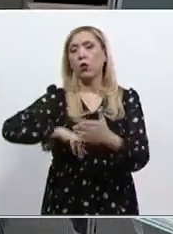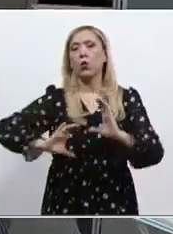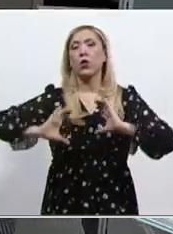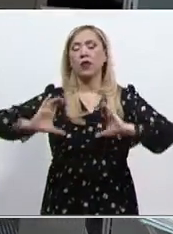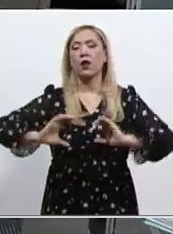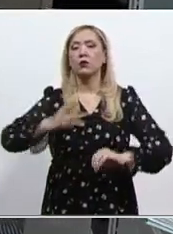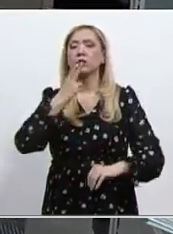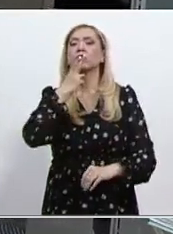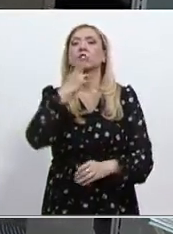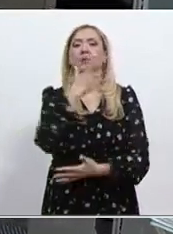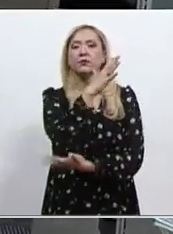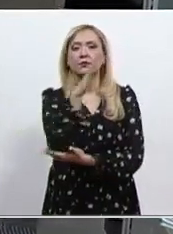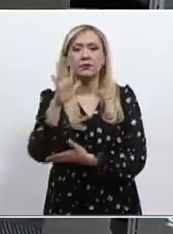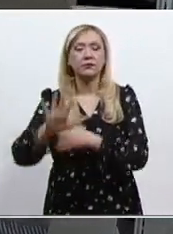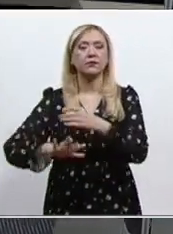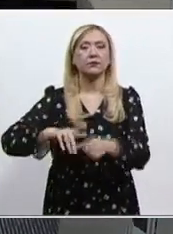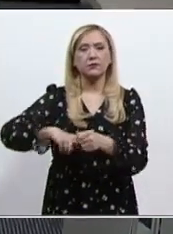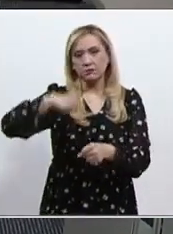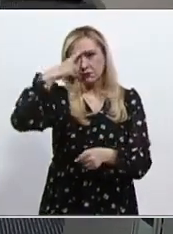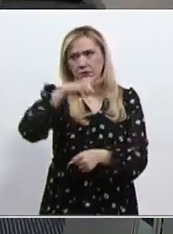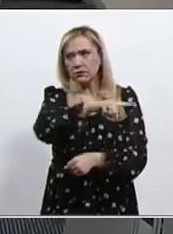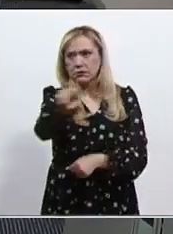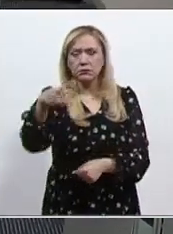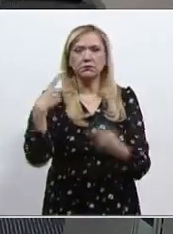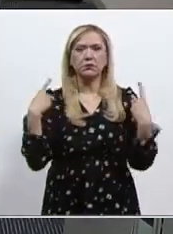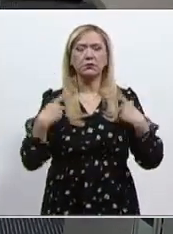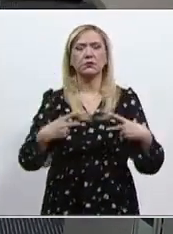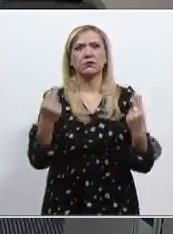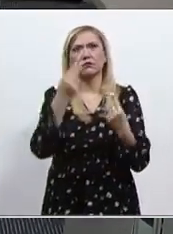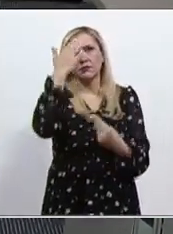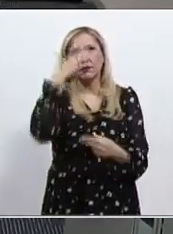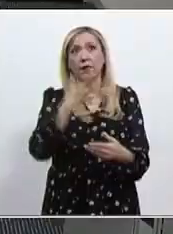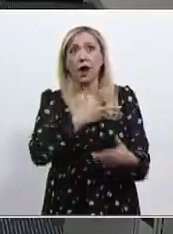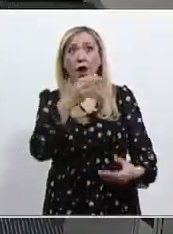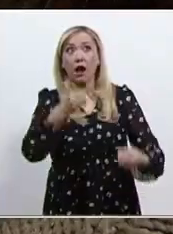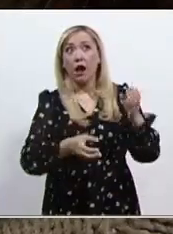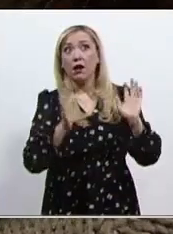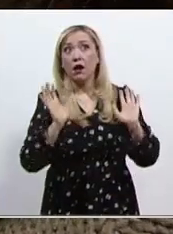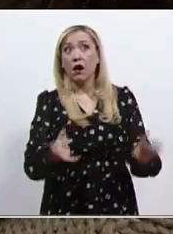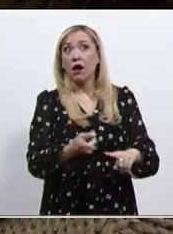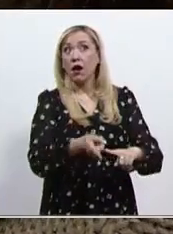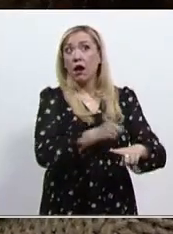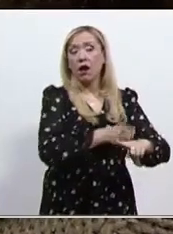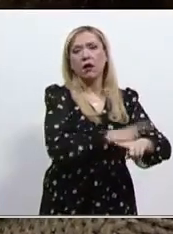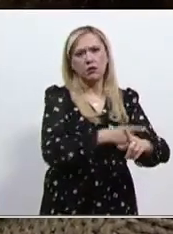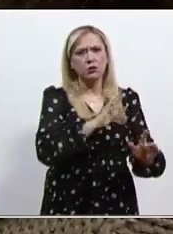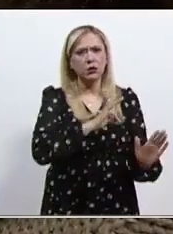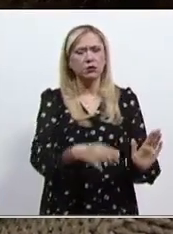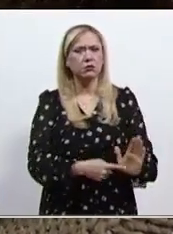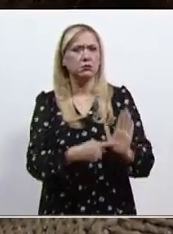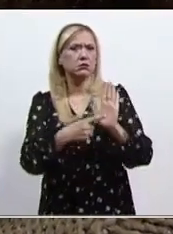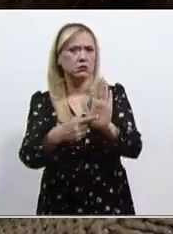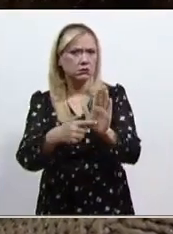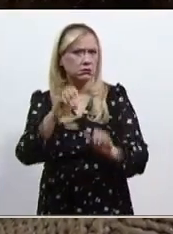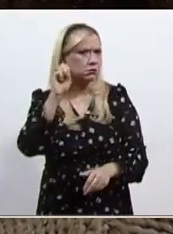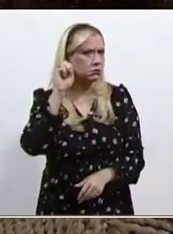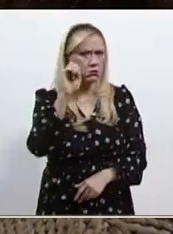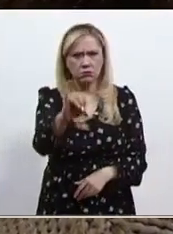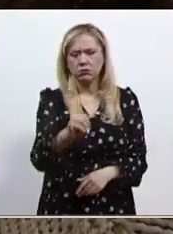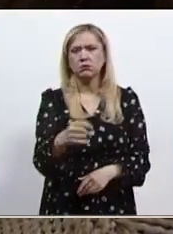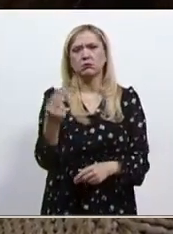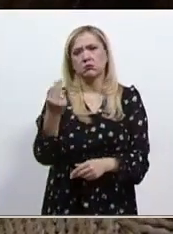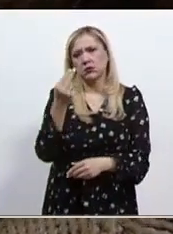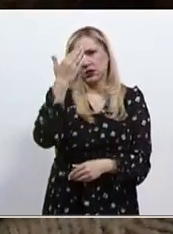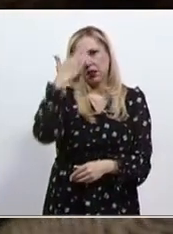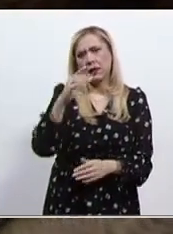conocer las decisiones judiciales y administrativas sobre medio ambiente atendiendo a los principios de transparencia máxima publicidad y